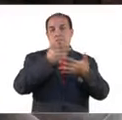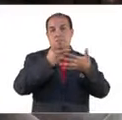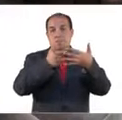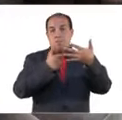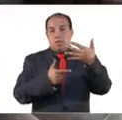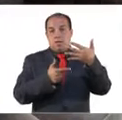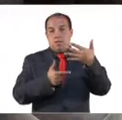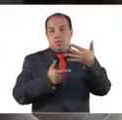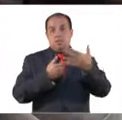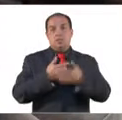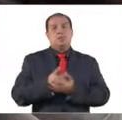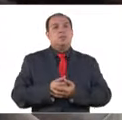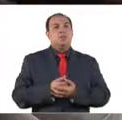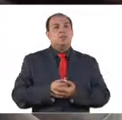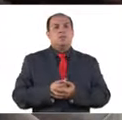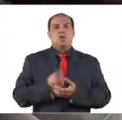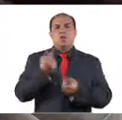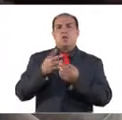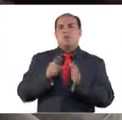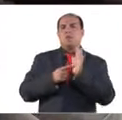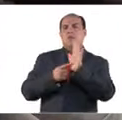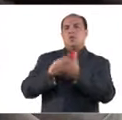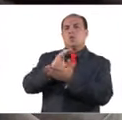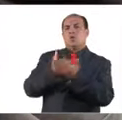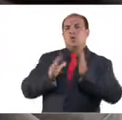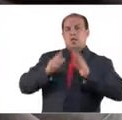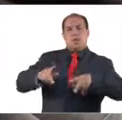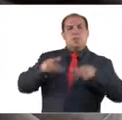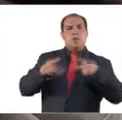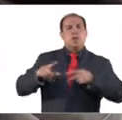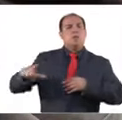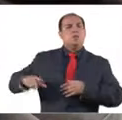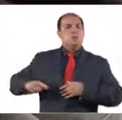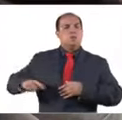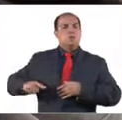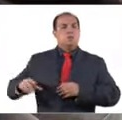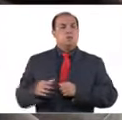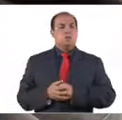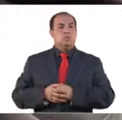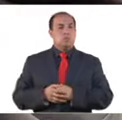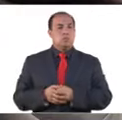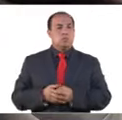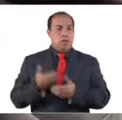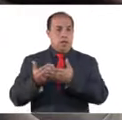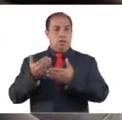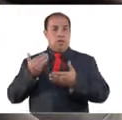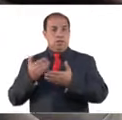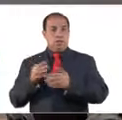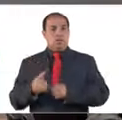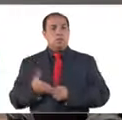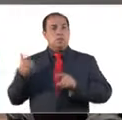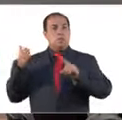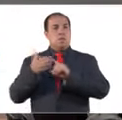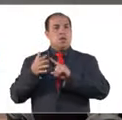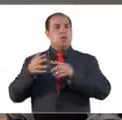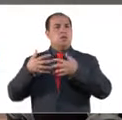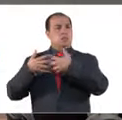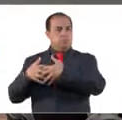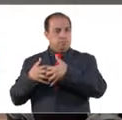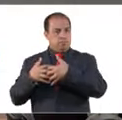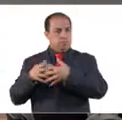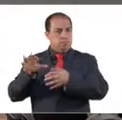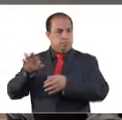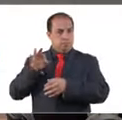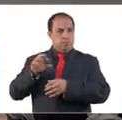de los requisitos era presentar contratos de que ya le habían vendido al gobierno, lo cual orientaba hacia una empresa. No,